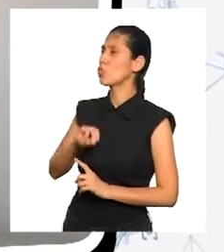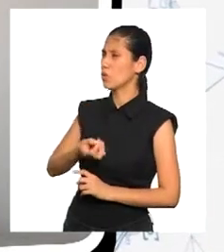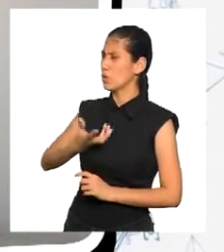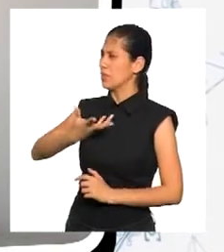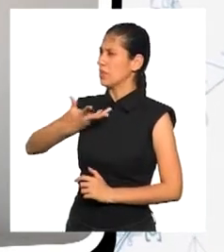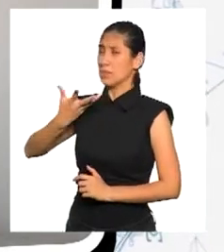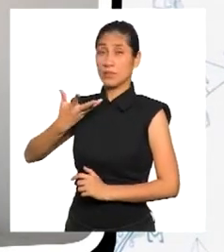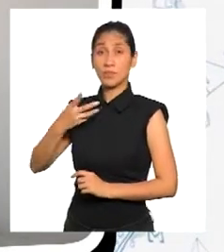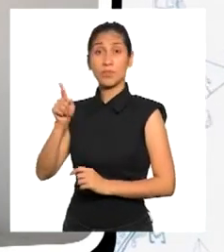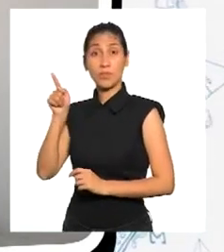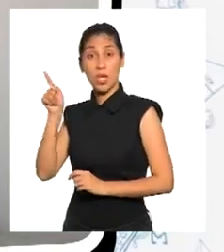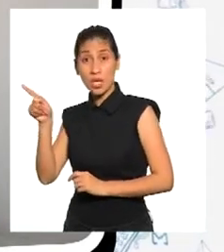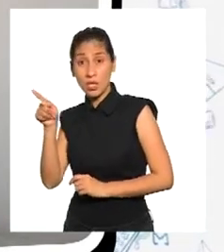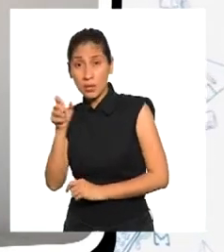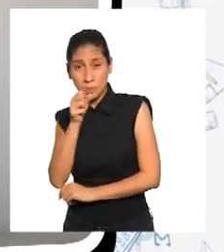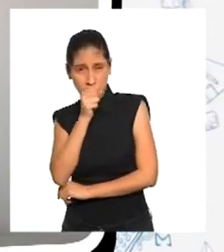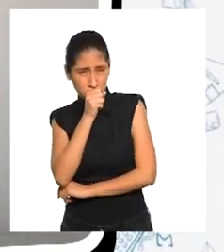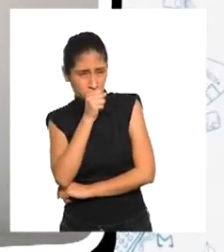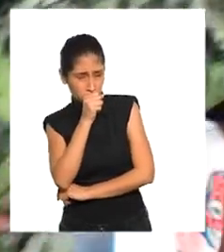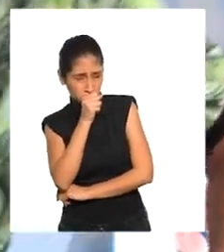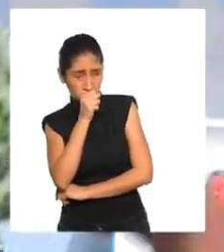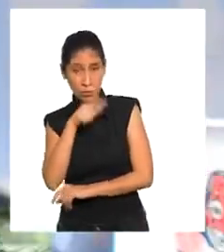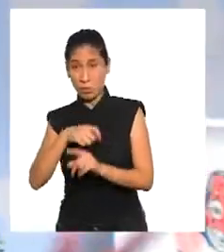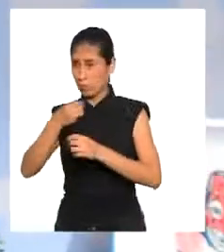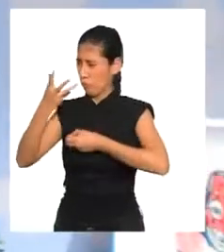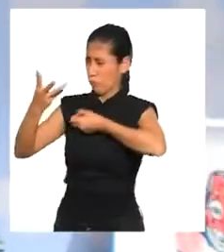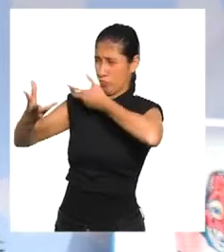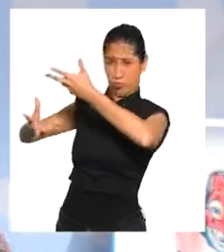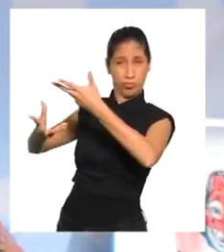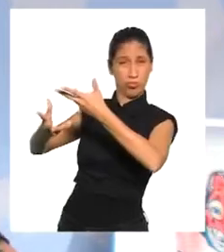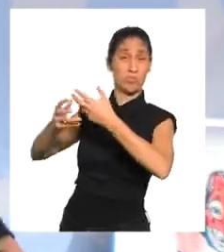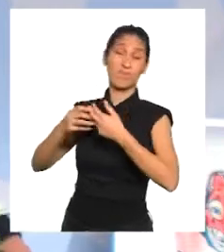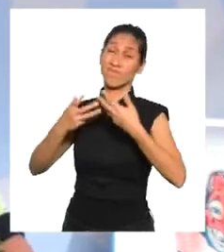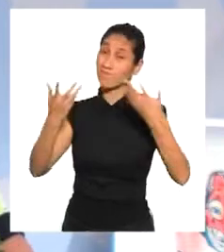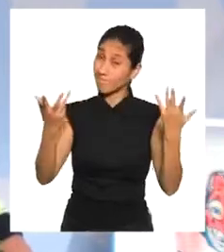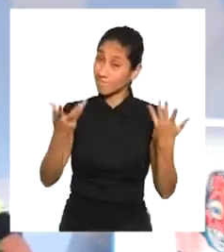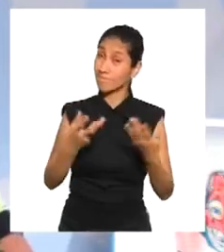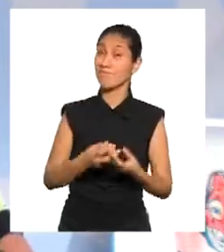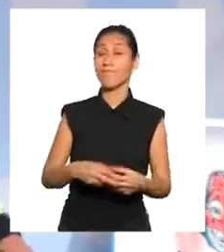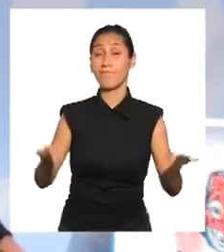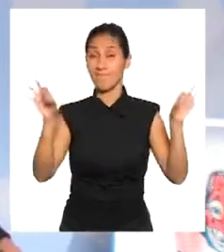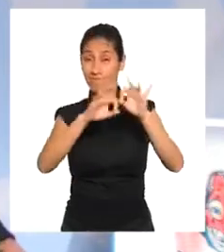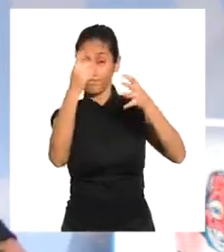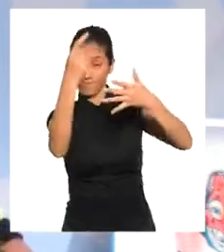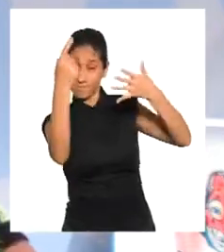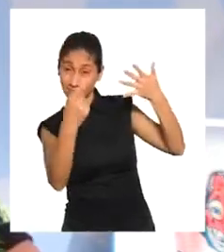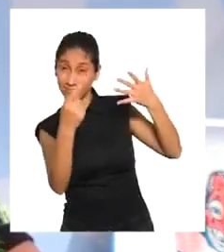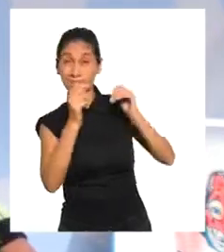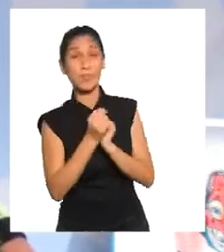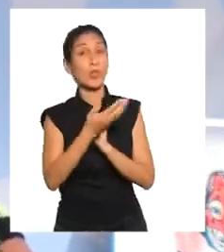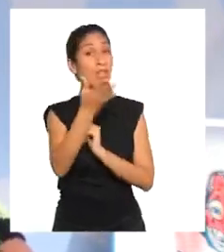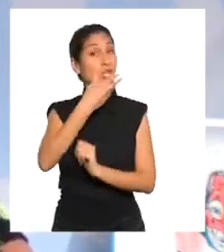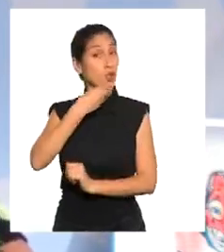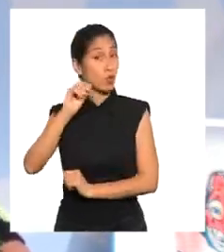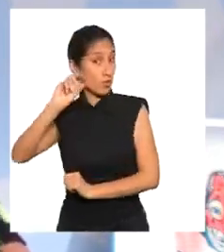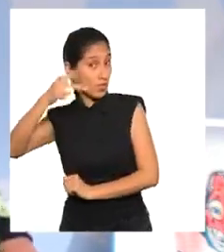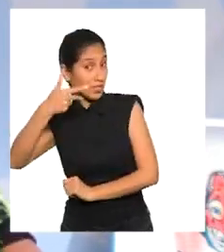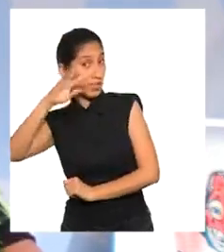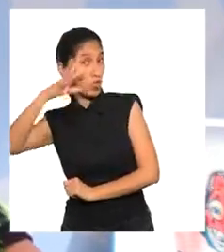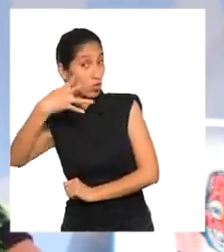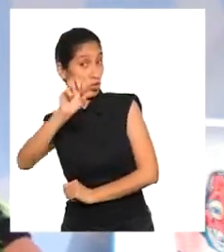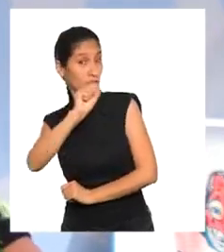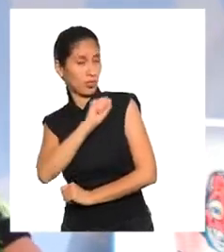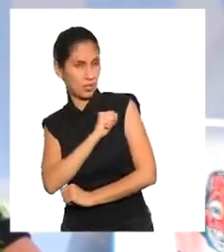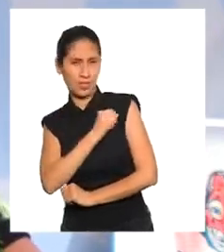tener reprimidas tantas emociones negativas. Interesantes reflexiones. Las chicas y chicos de tercero y cuarto de secundaria